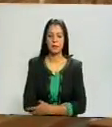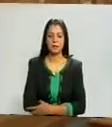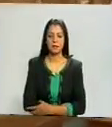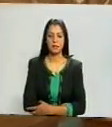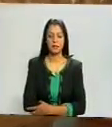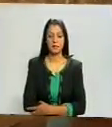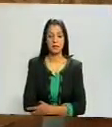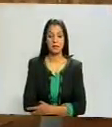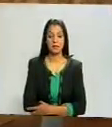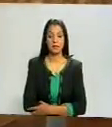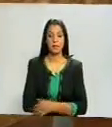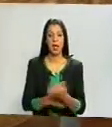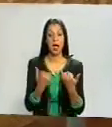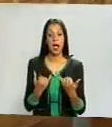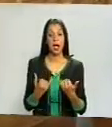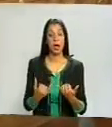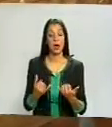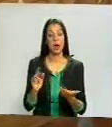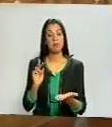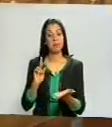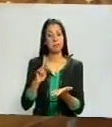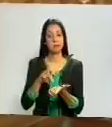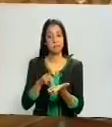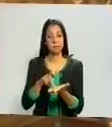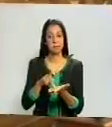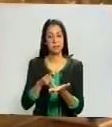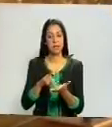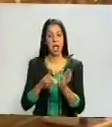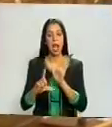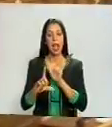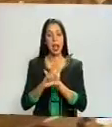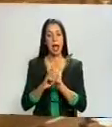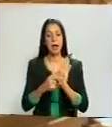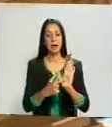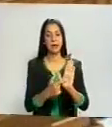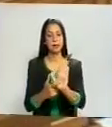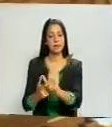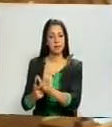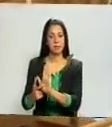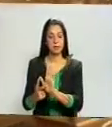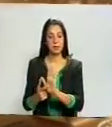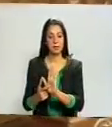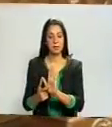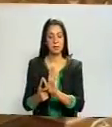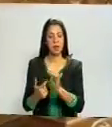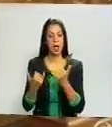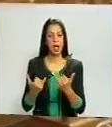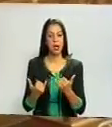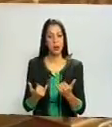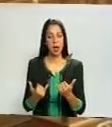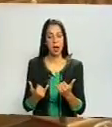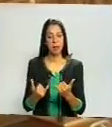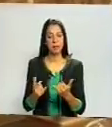Para la presentación de esta ley, vamos a darle la palabra